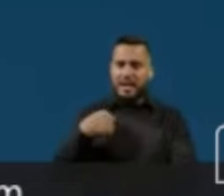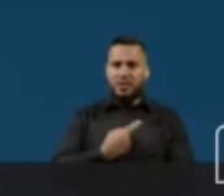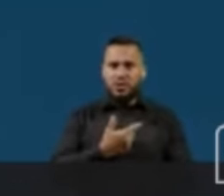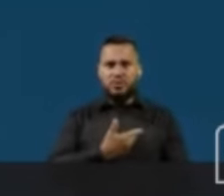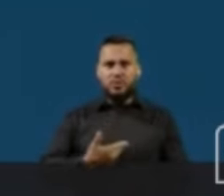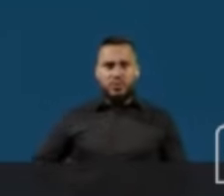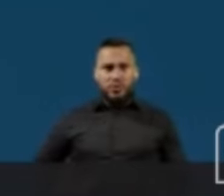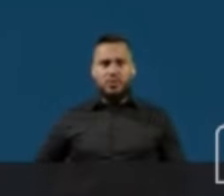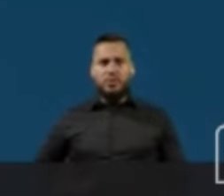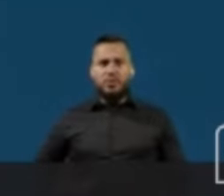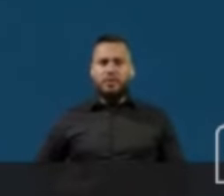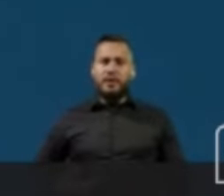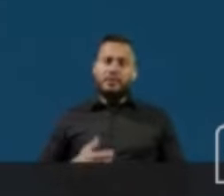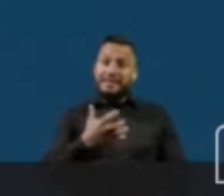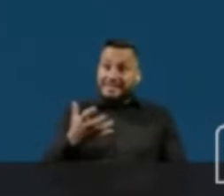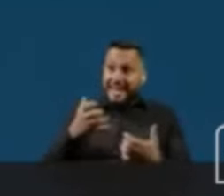vital.